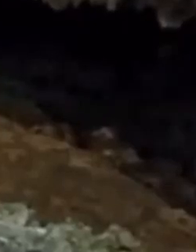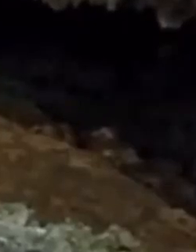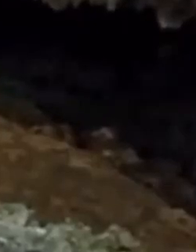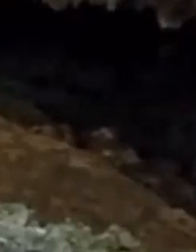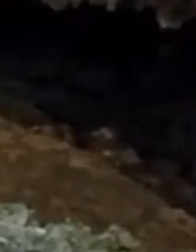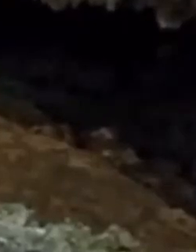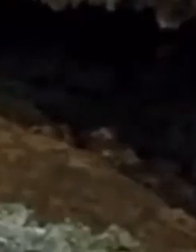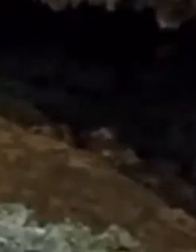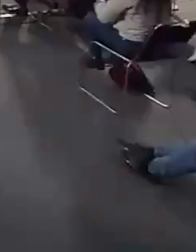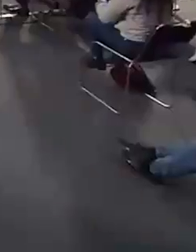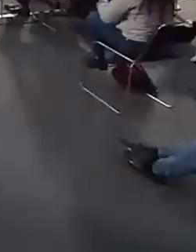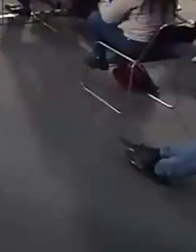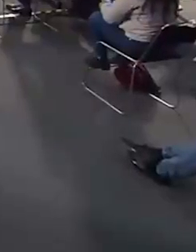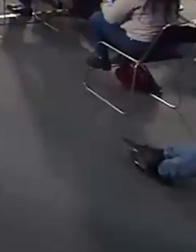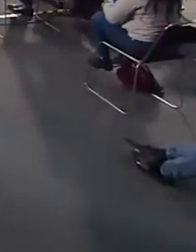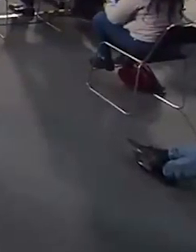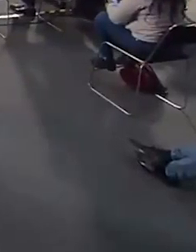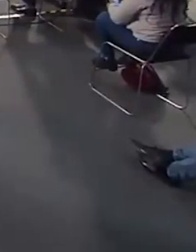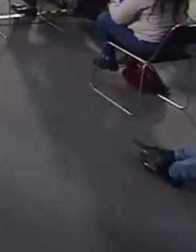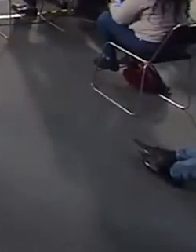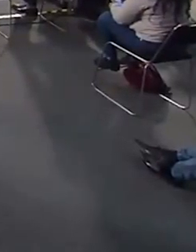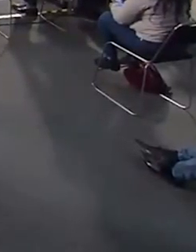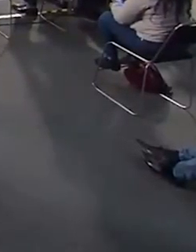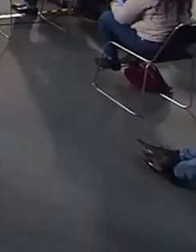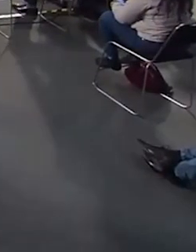el cacaco. Súbete al tren.